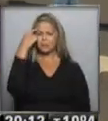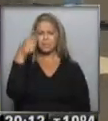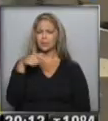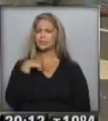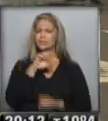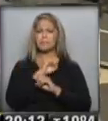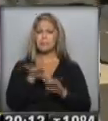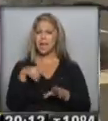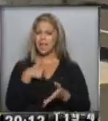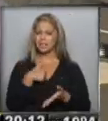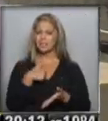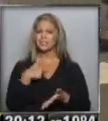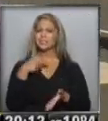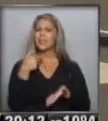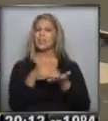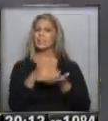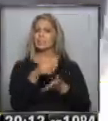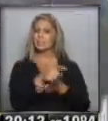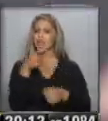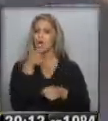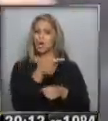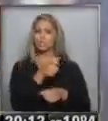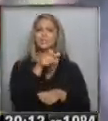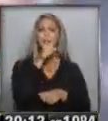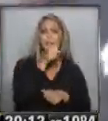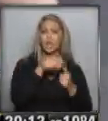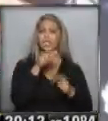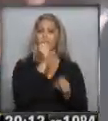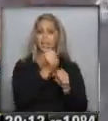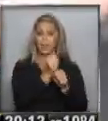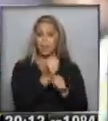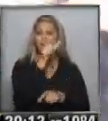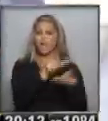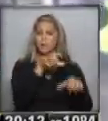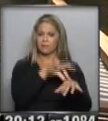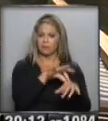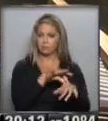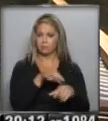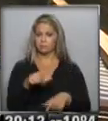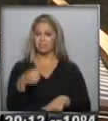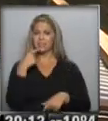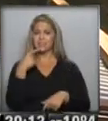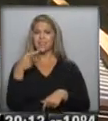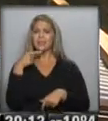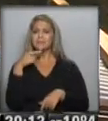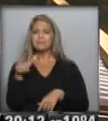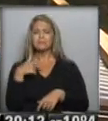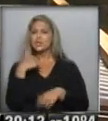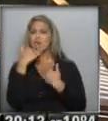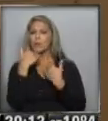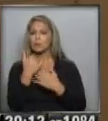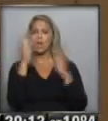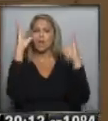indiscriminadamente la paliza que le dieron a los trabajadores, a los periodistas y también a los usuarios. Derrumbó el taller protegido 19 a sangre y